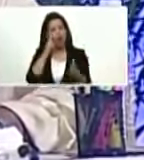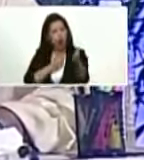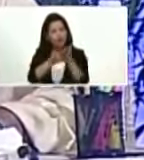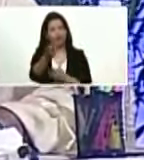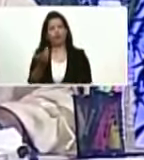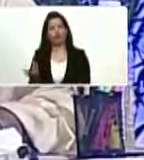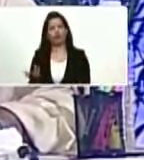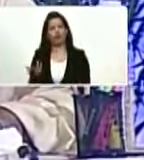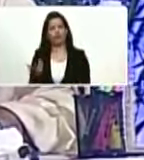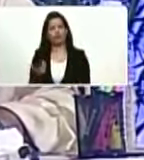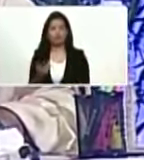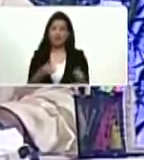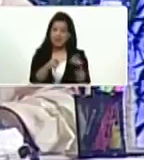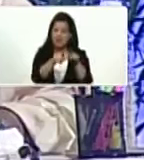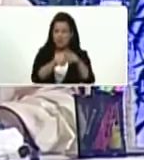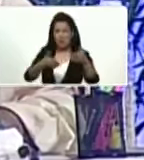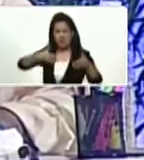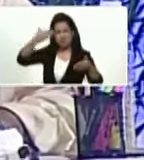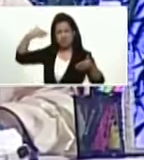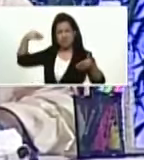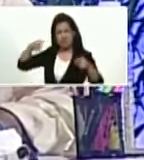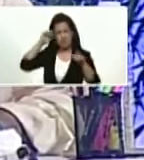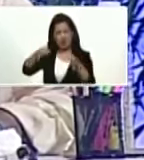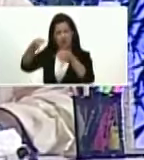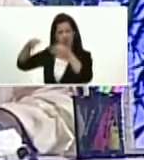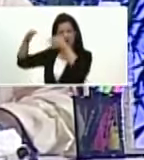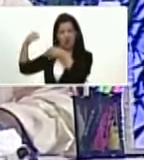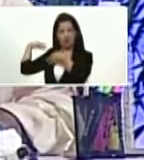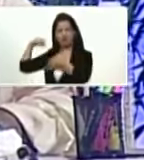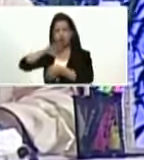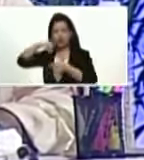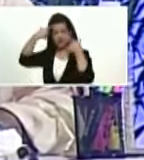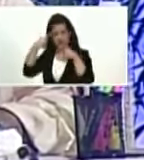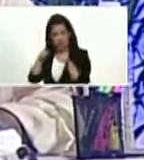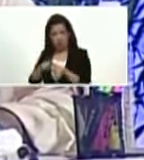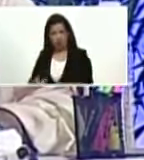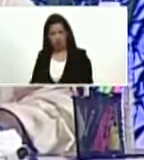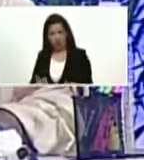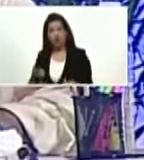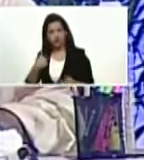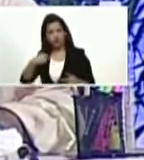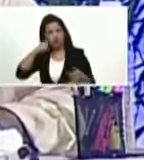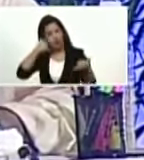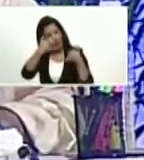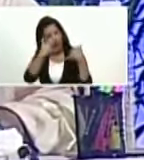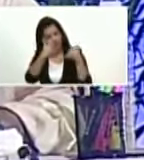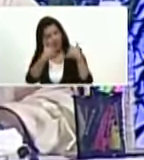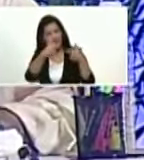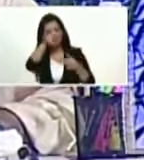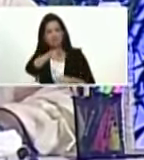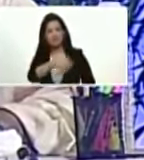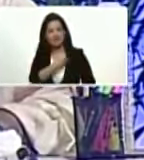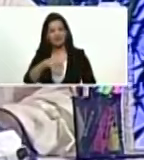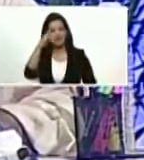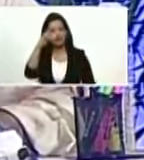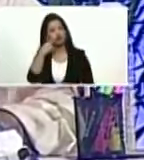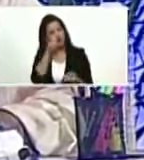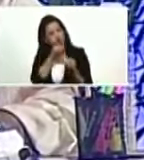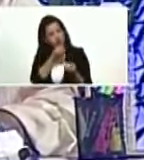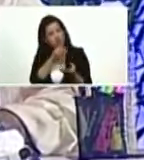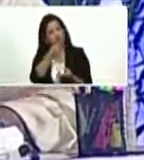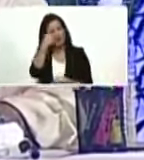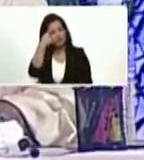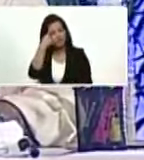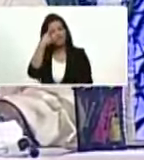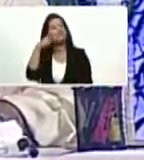hicieron en el pasado con el comandante Chávez. Y yo recordaba, conversando con el presidente Rafael Correa, otros